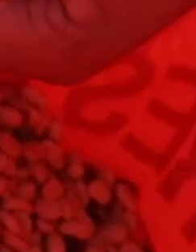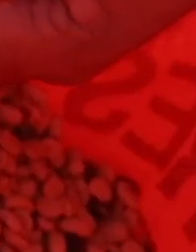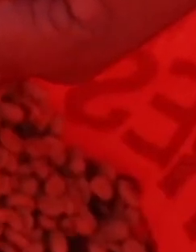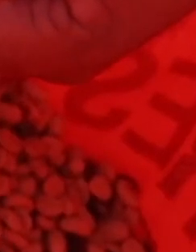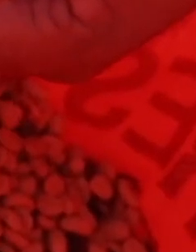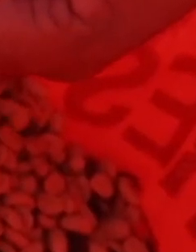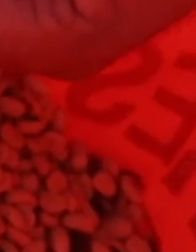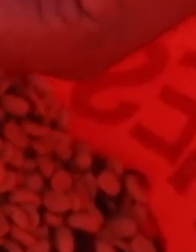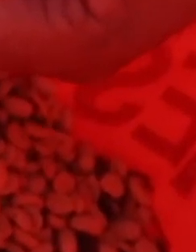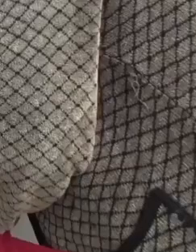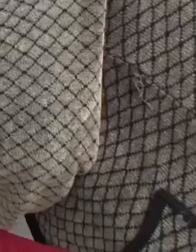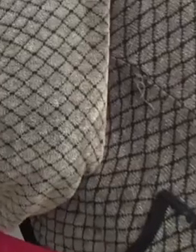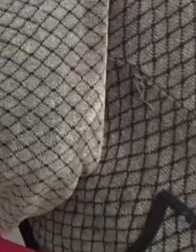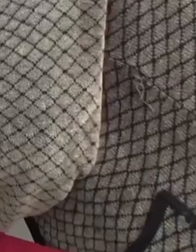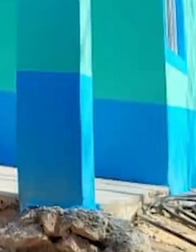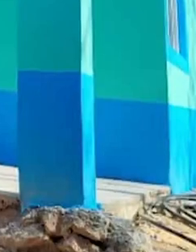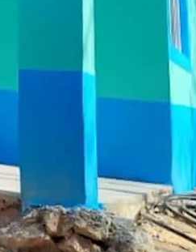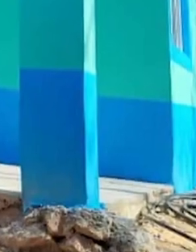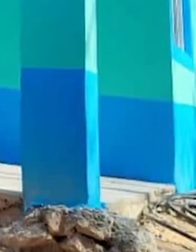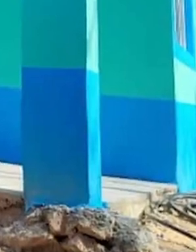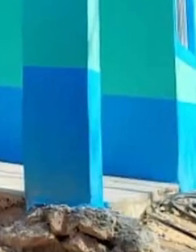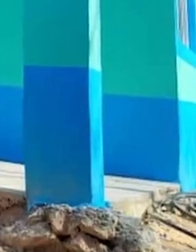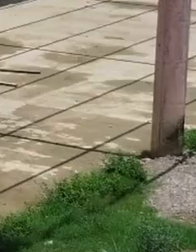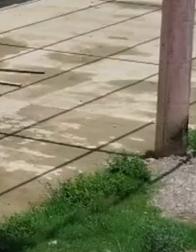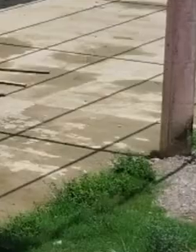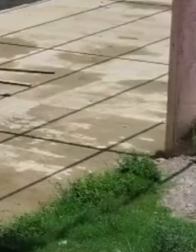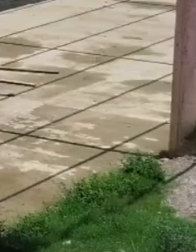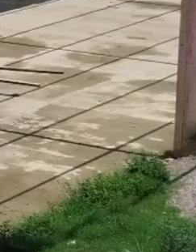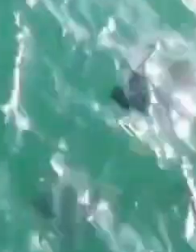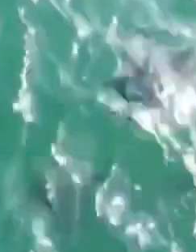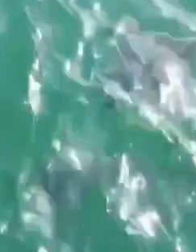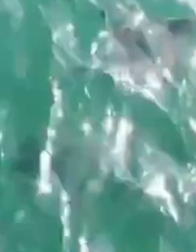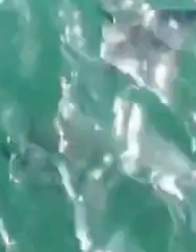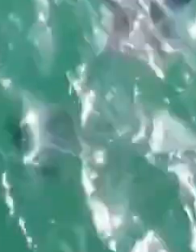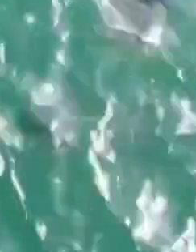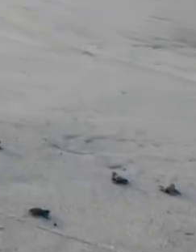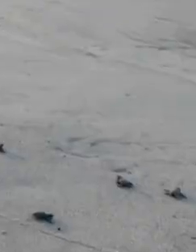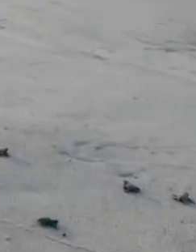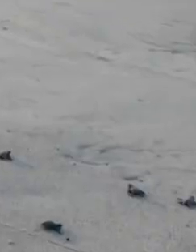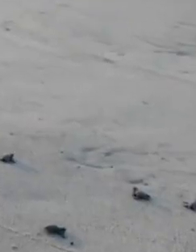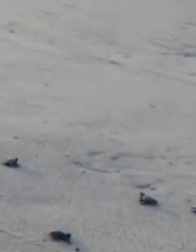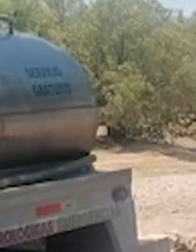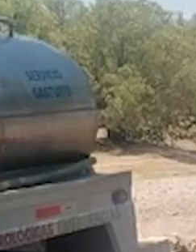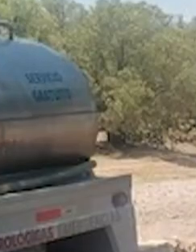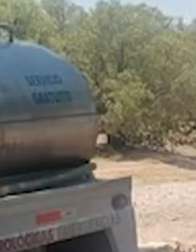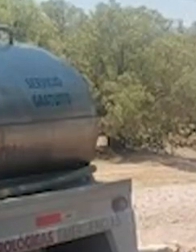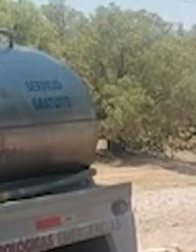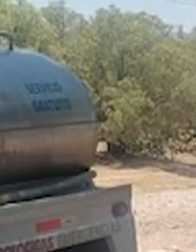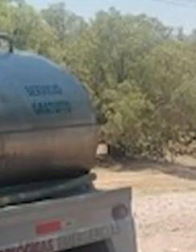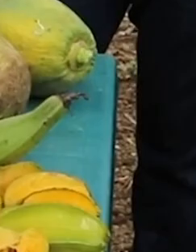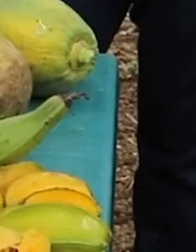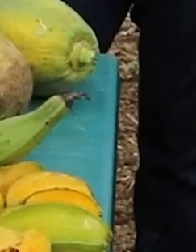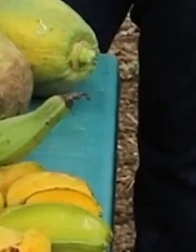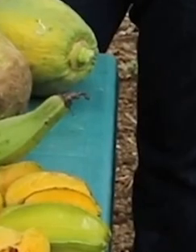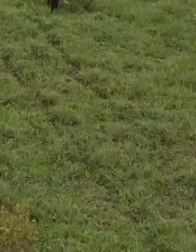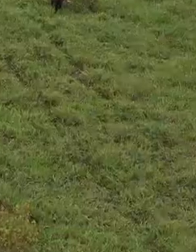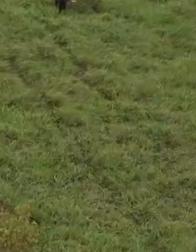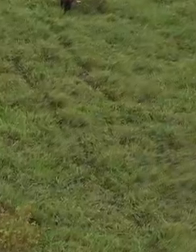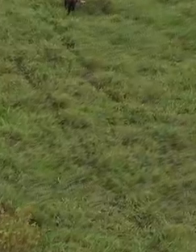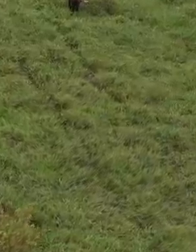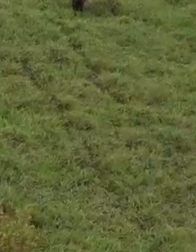la autosuficiencia alimentaria, vivienda, escuelas, atención al medio ambiente, agua y muchos más.